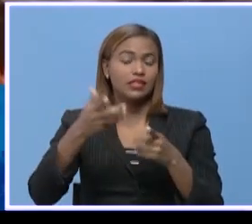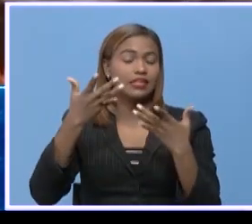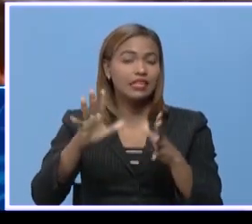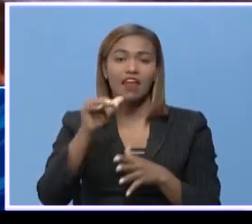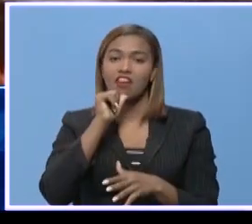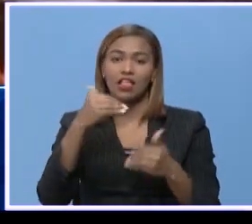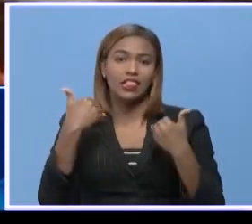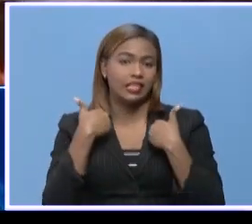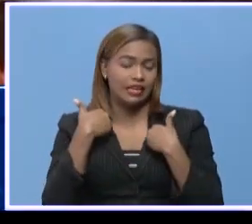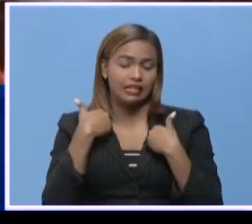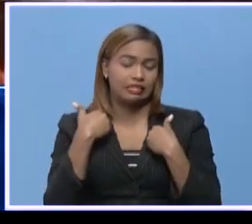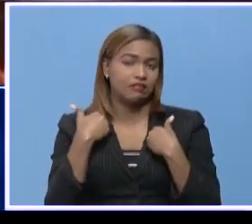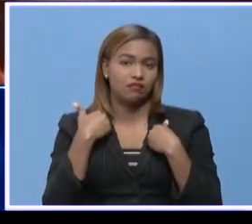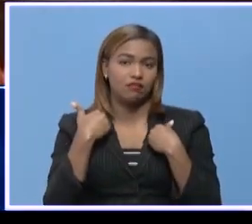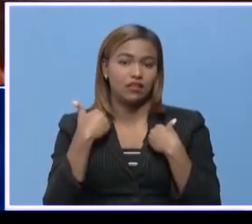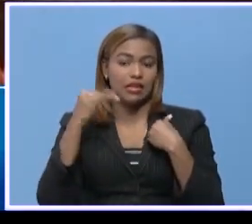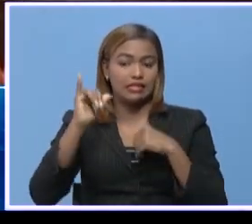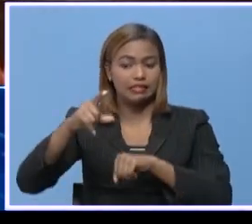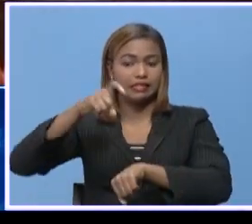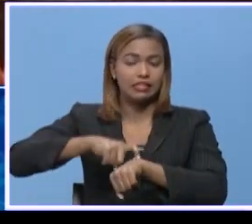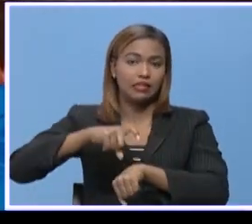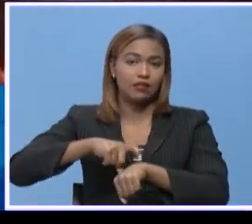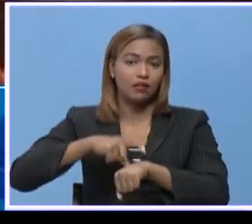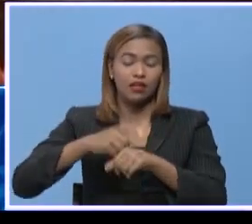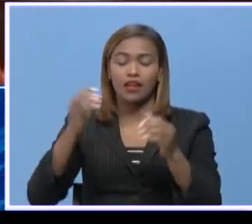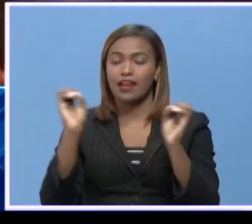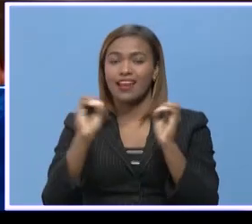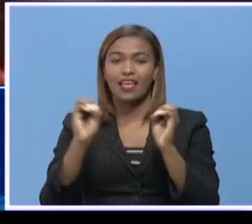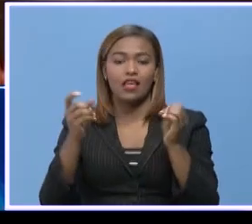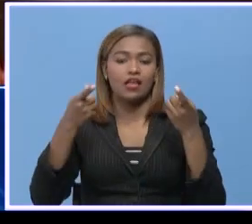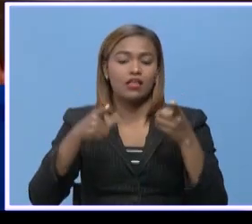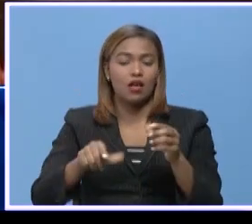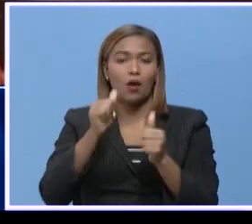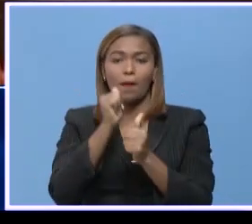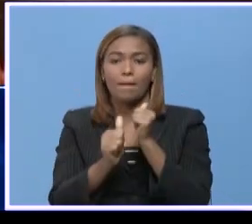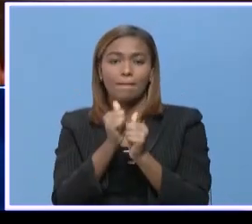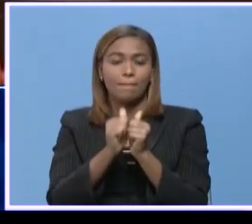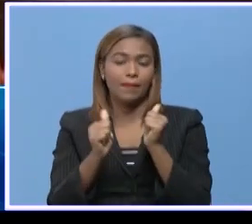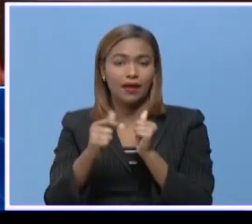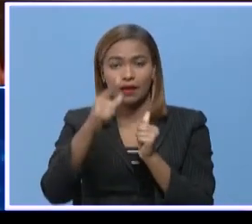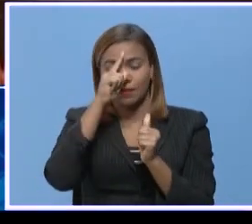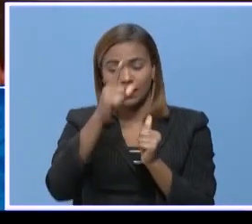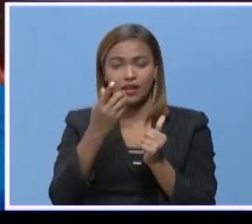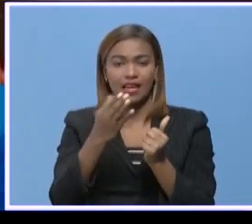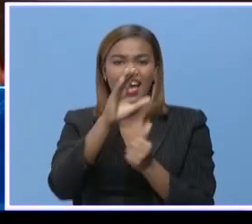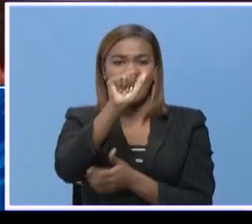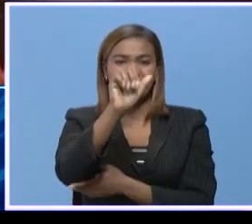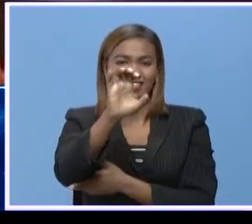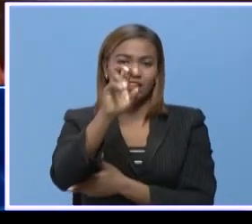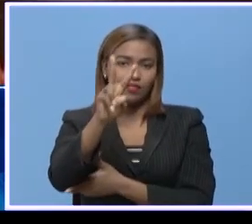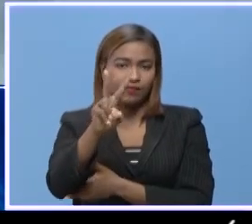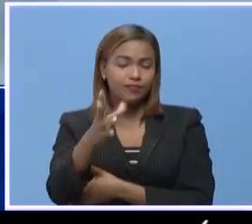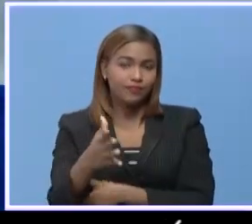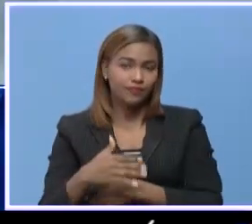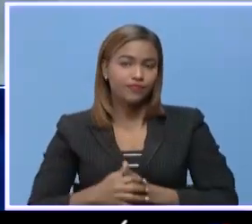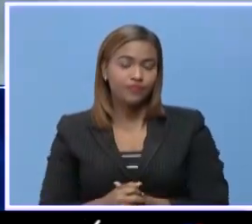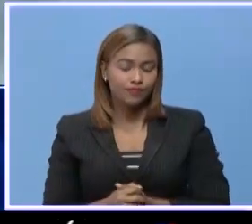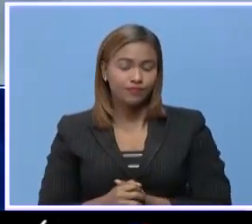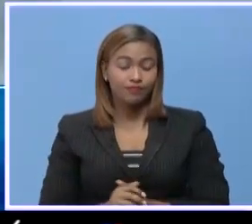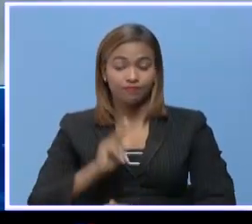no existía en ese momento ningún evento, ningún acontecimiento o un accidente cerebrovascular agudo.